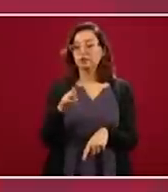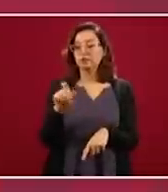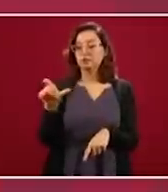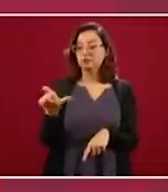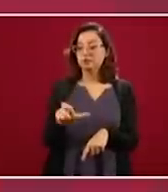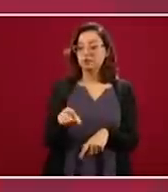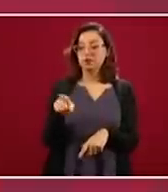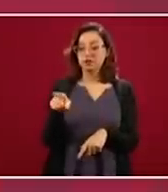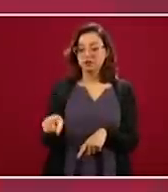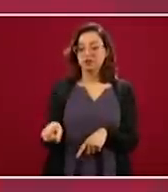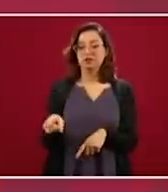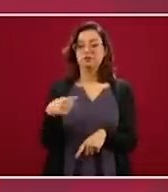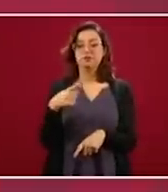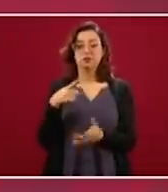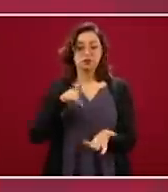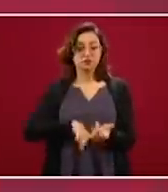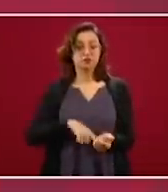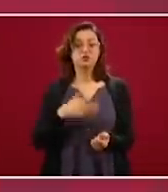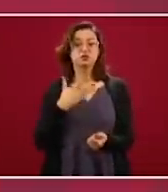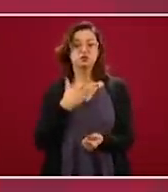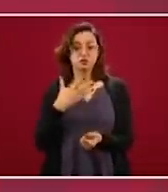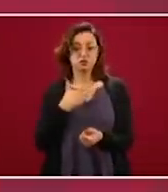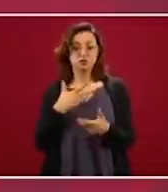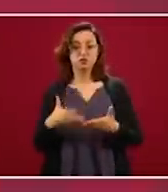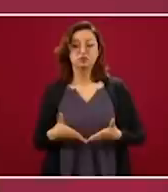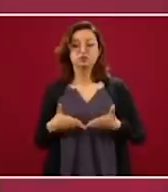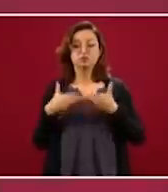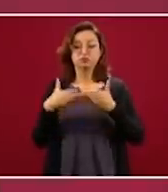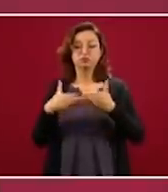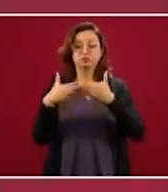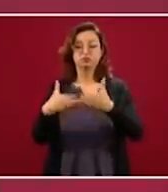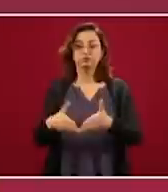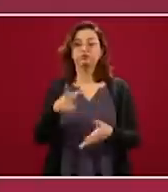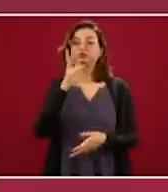sus barcos para transportar